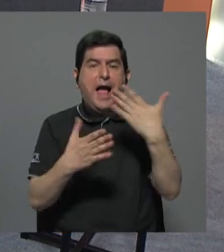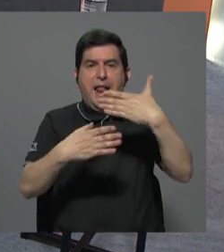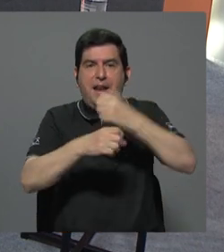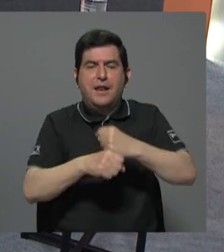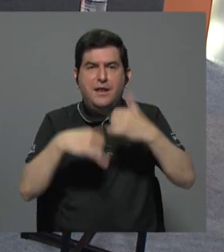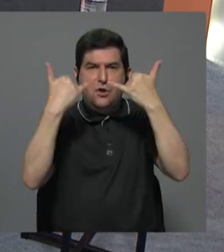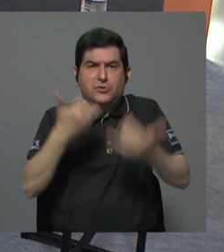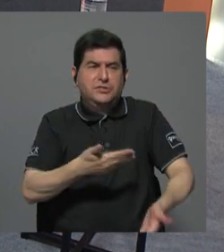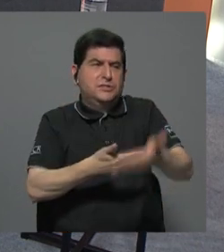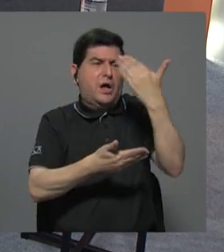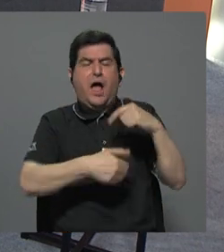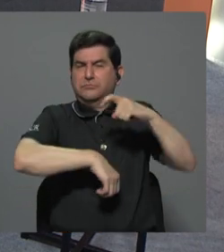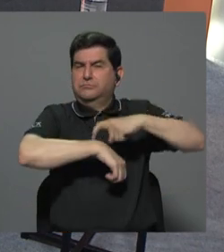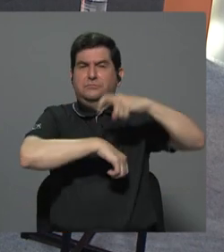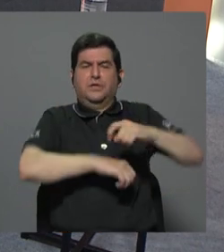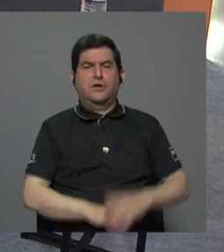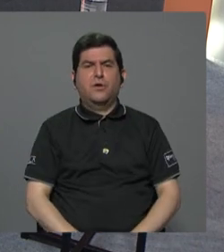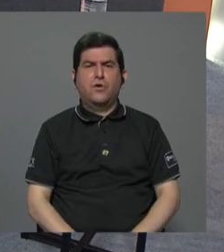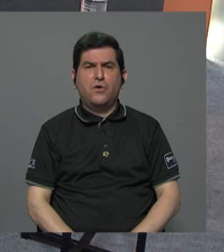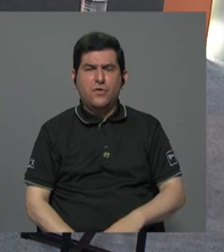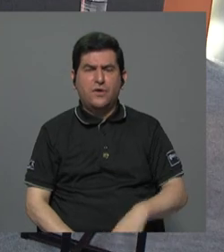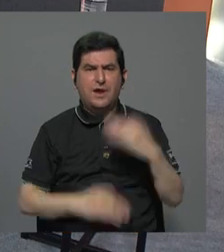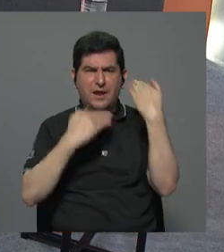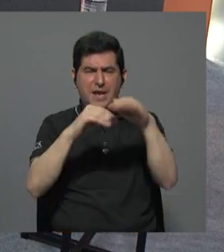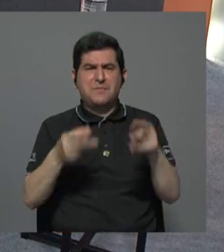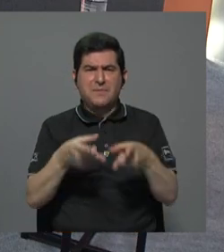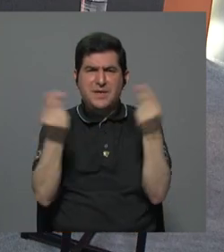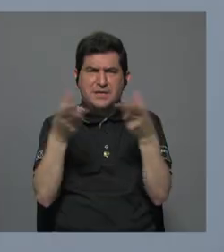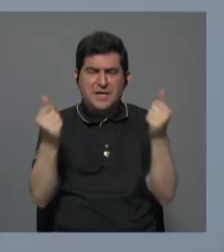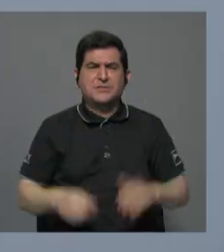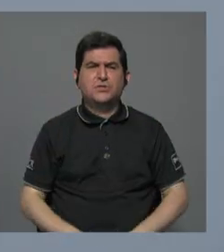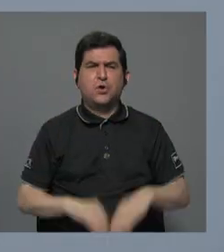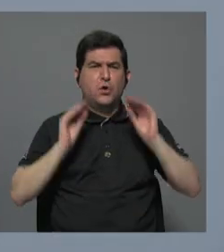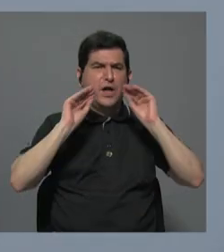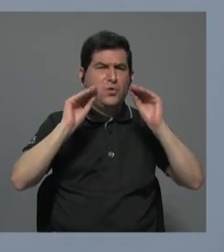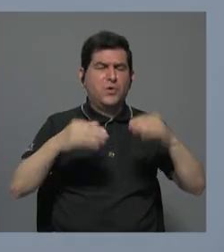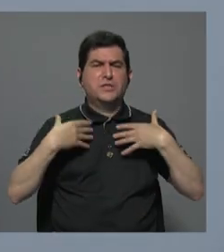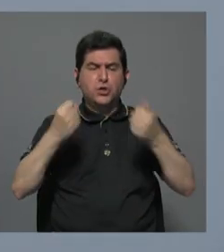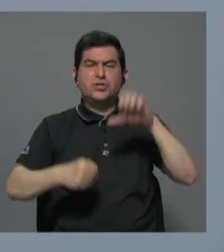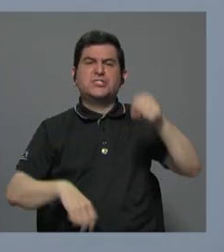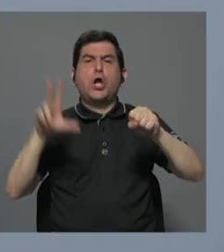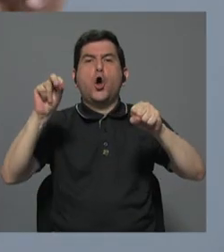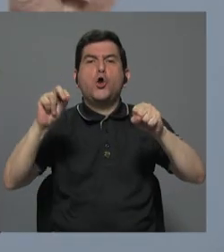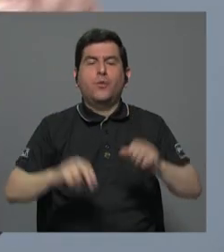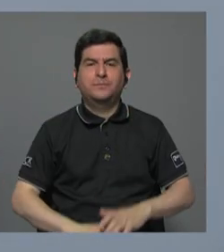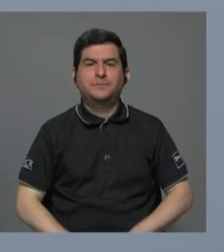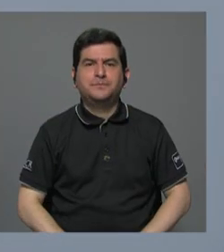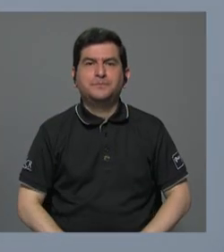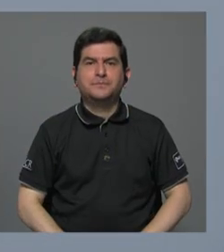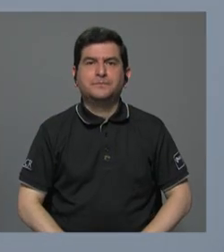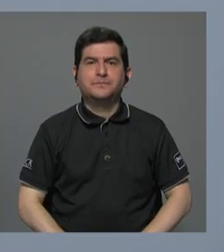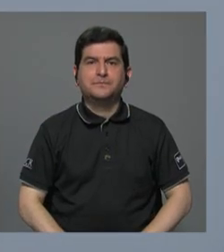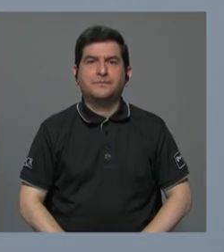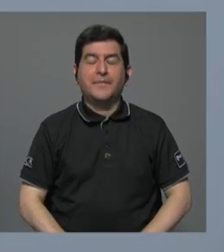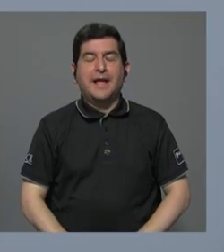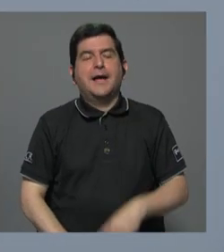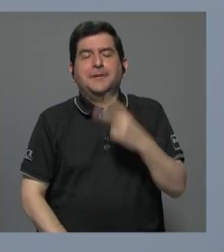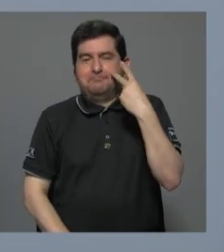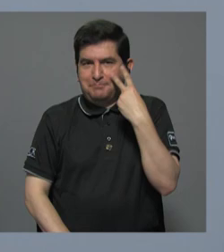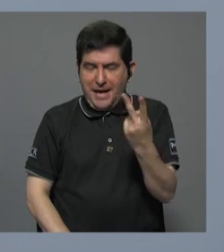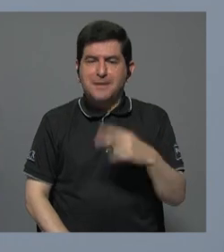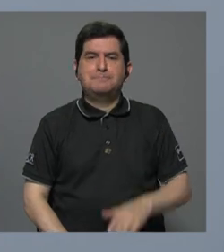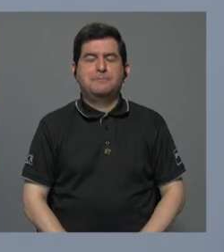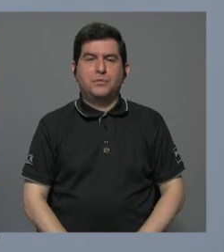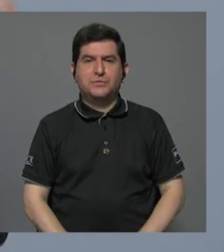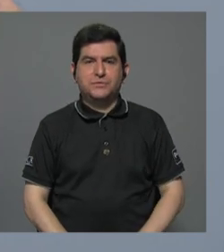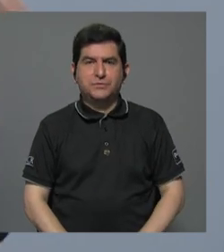que debimos de ver se ha hecho hace mucho tiempo de la regla fiscal para educación y para salud sí o no nosotros vamos a ver por